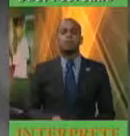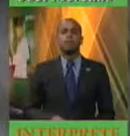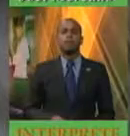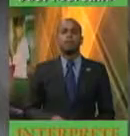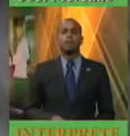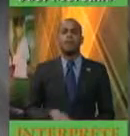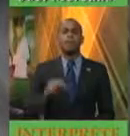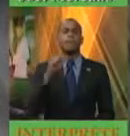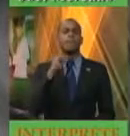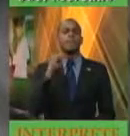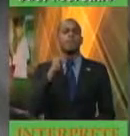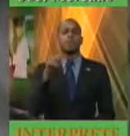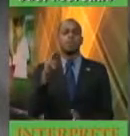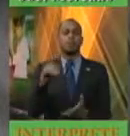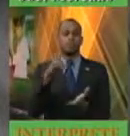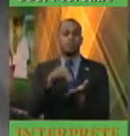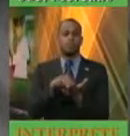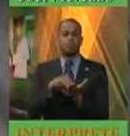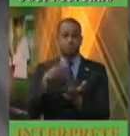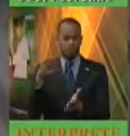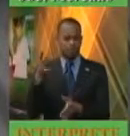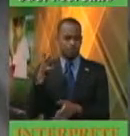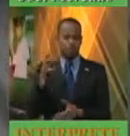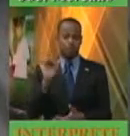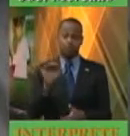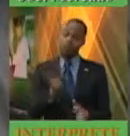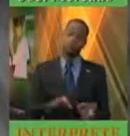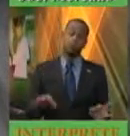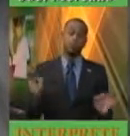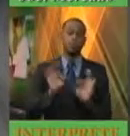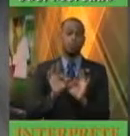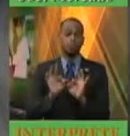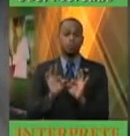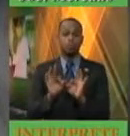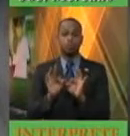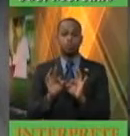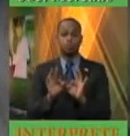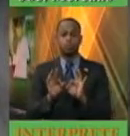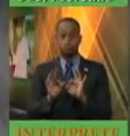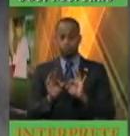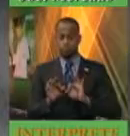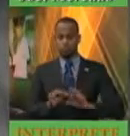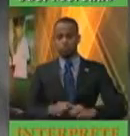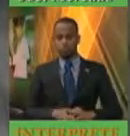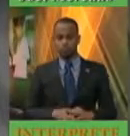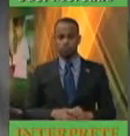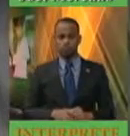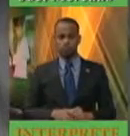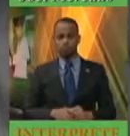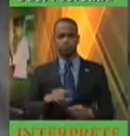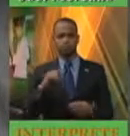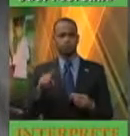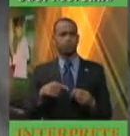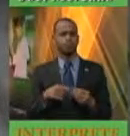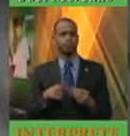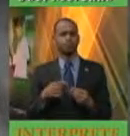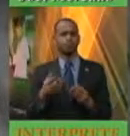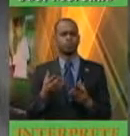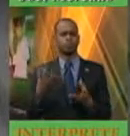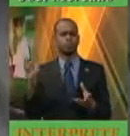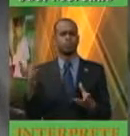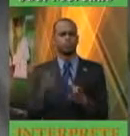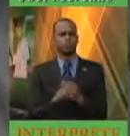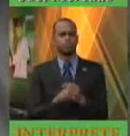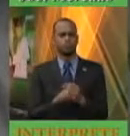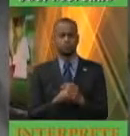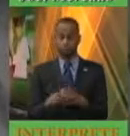el párroco de Mao en esa época. Esto fue muy importante. Entonces, cuando hablamos de inclusión,